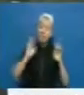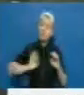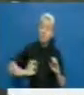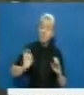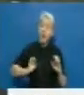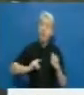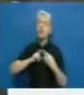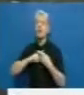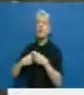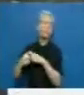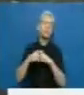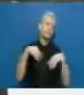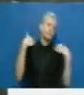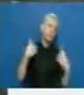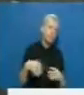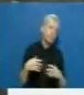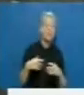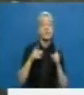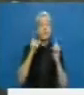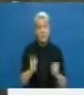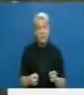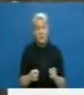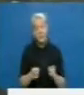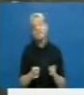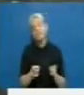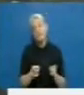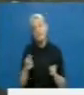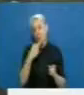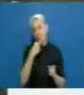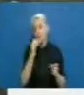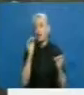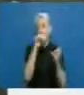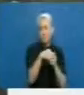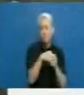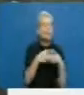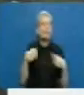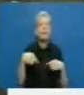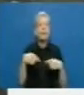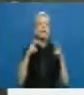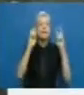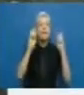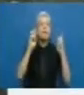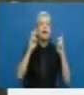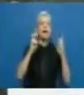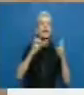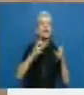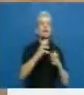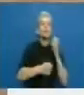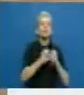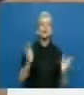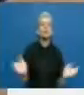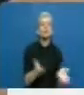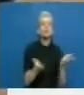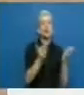en Argentina, que también, bueno, involucra sin duda a Mendoza. Estamos hablando de la promoción industrial y ahora este nuevo pedido que están